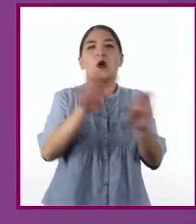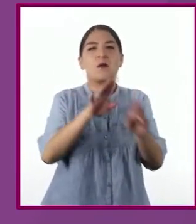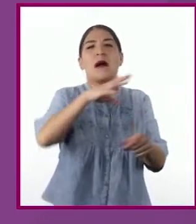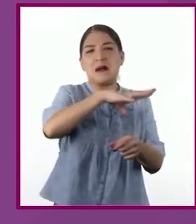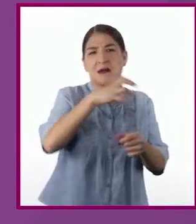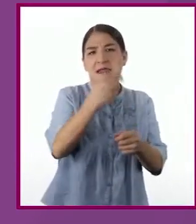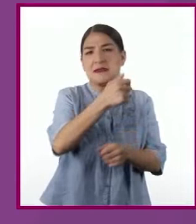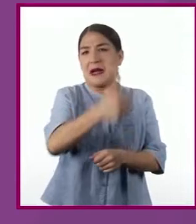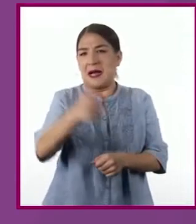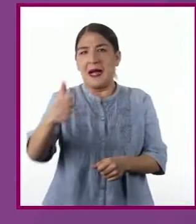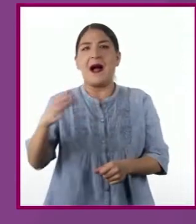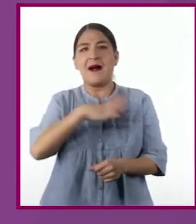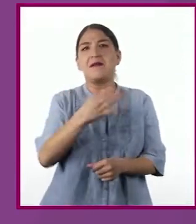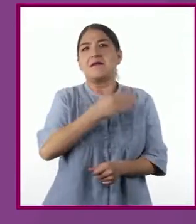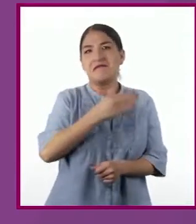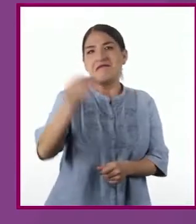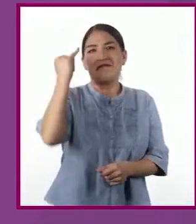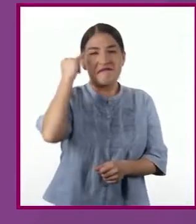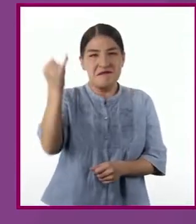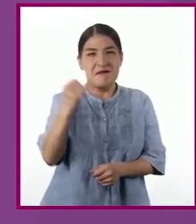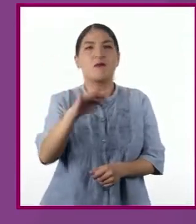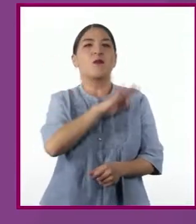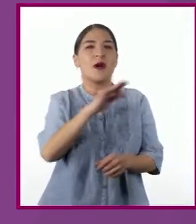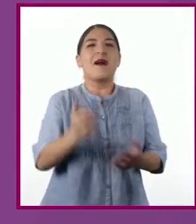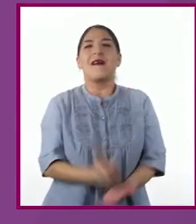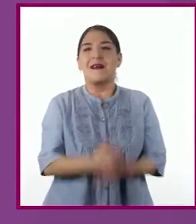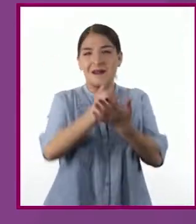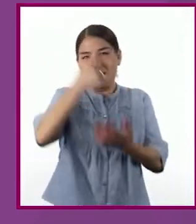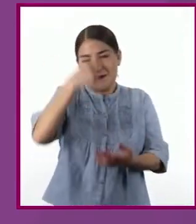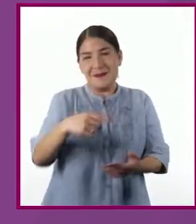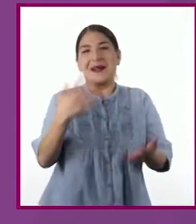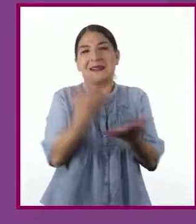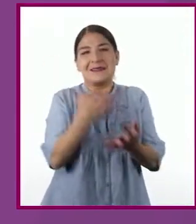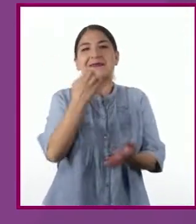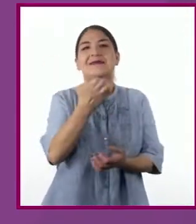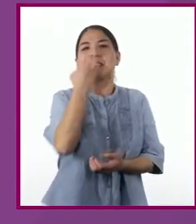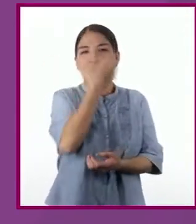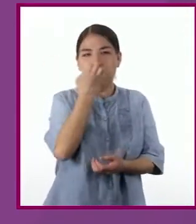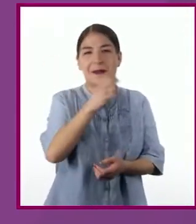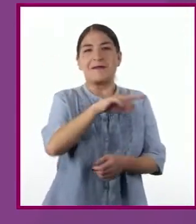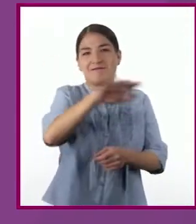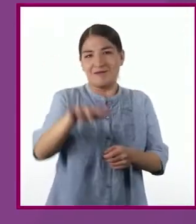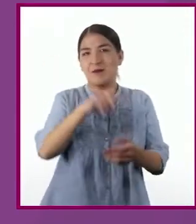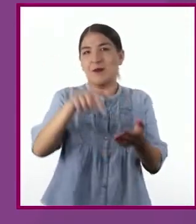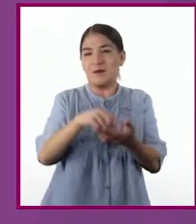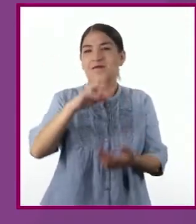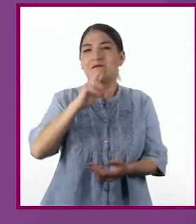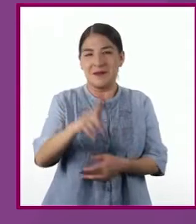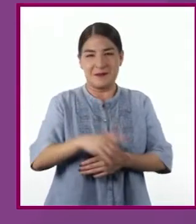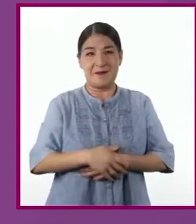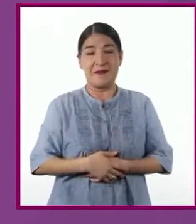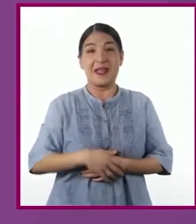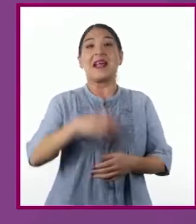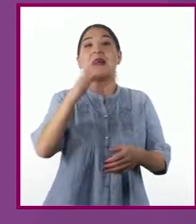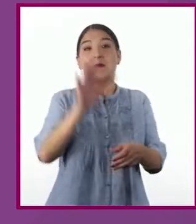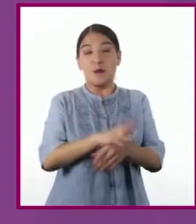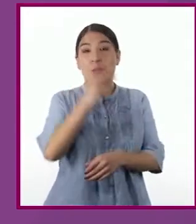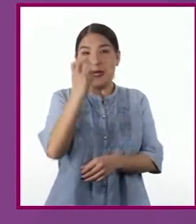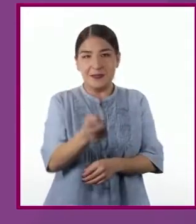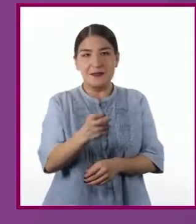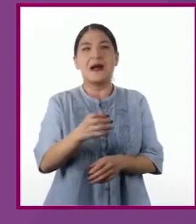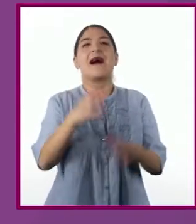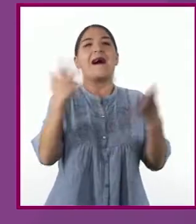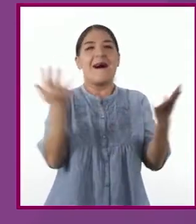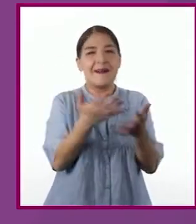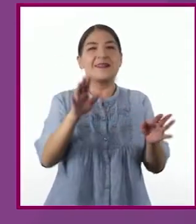ideas y, en conjunto, ayudarían a mejorar el aspecto de la escuela. Fue así como